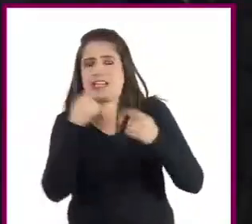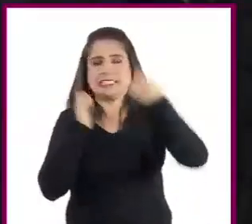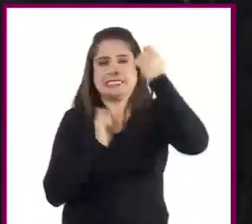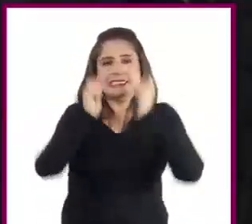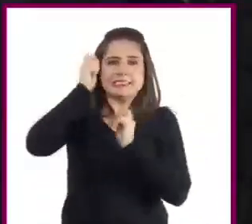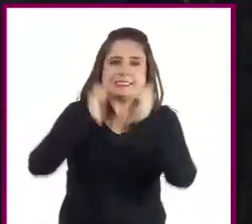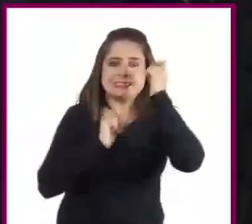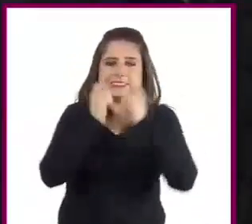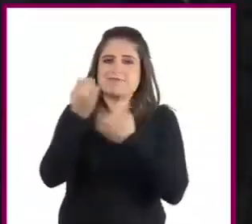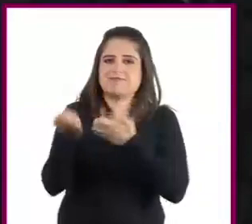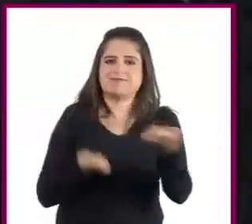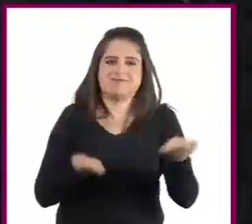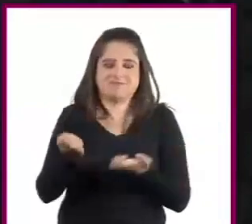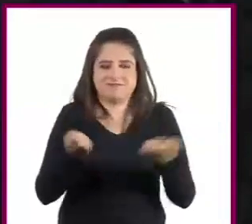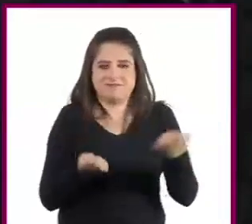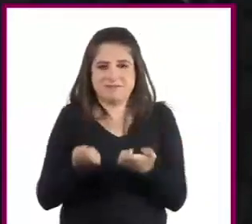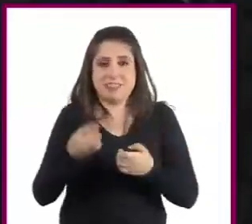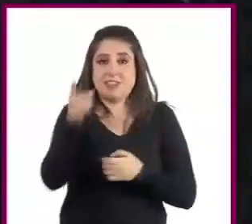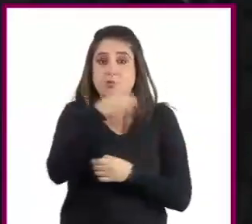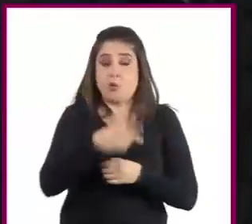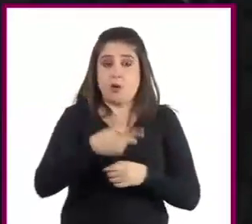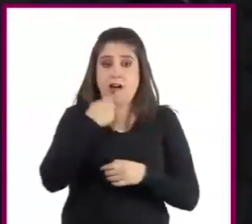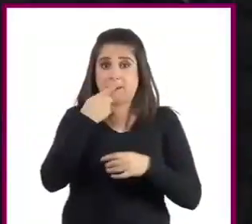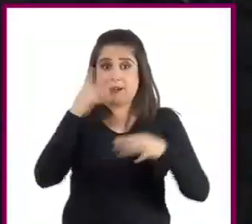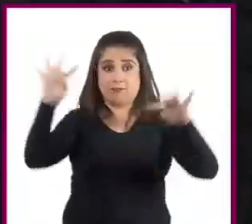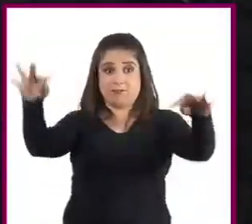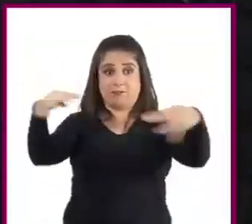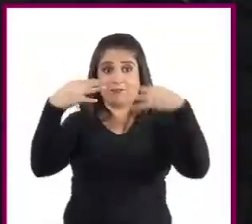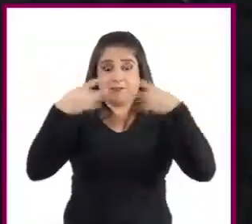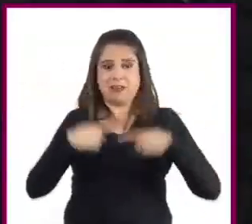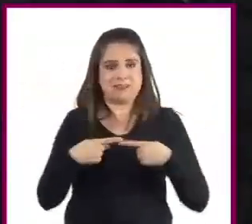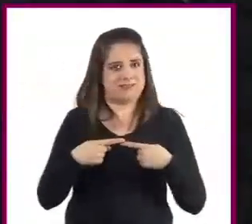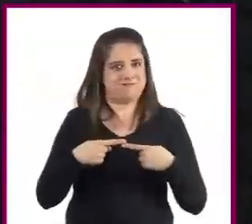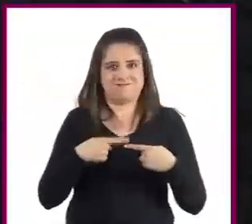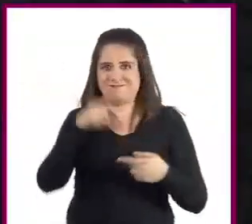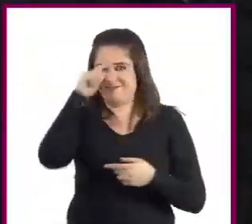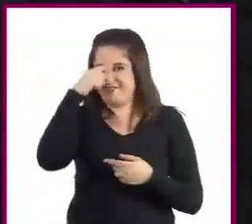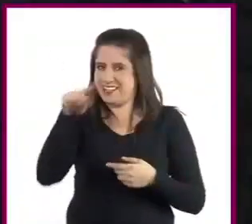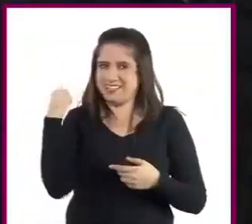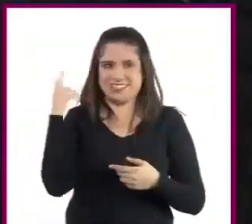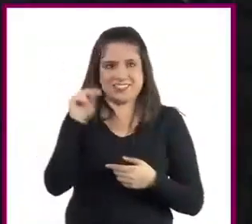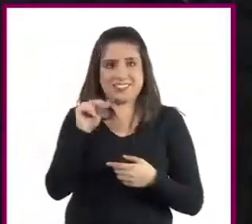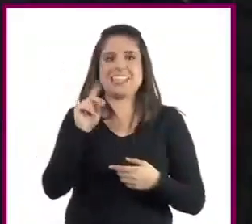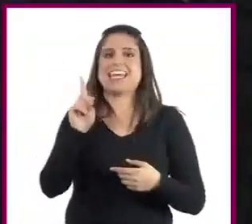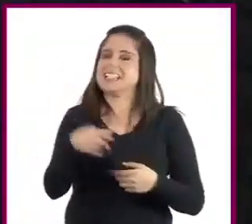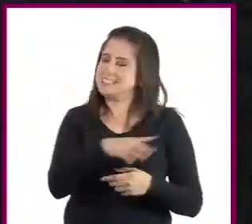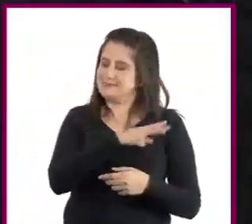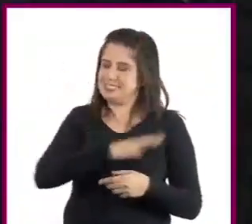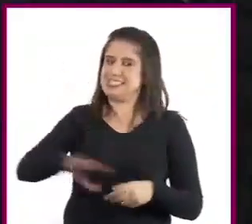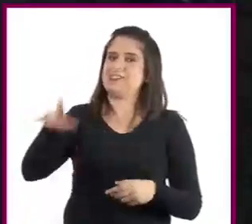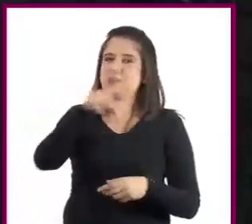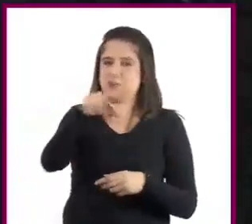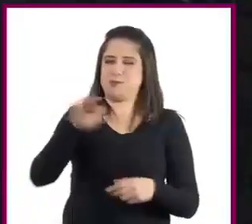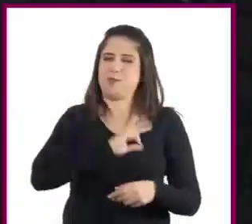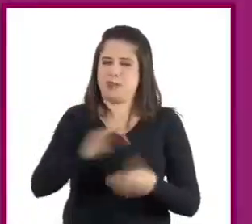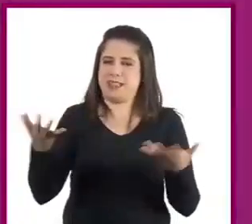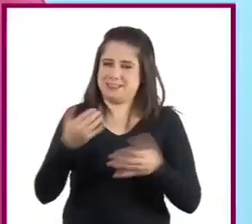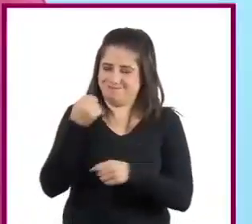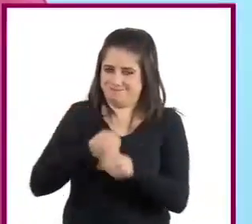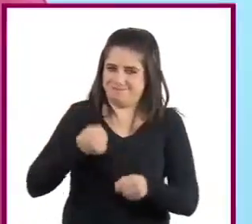actividad. Insisto, hablar en público no es fácil. Es increíble.